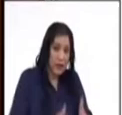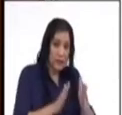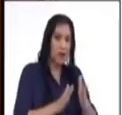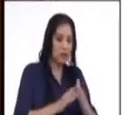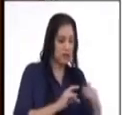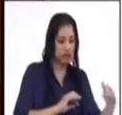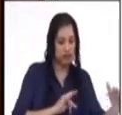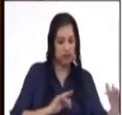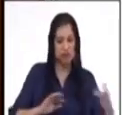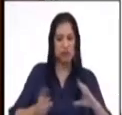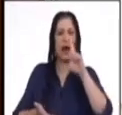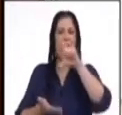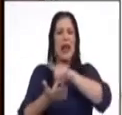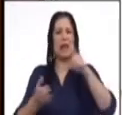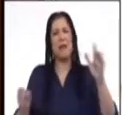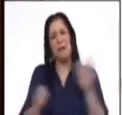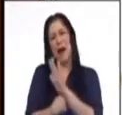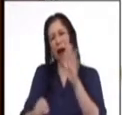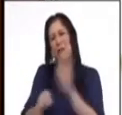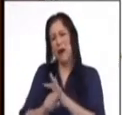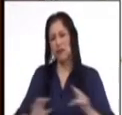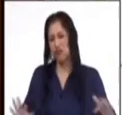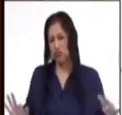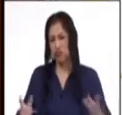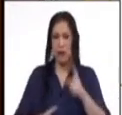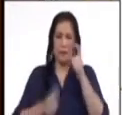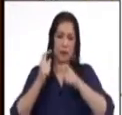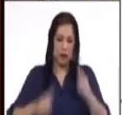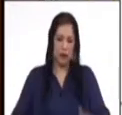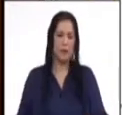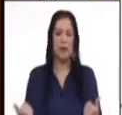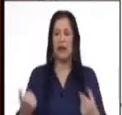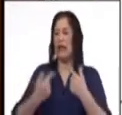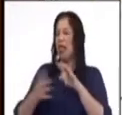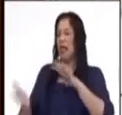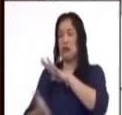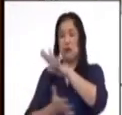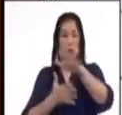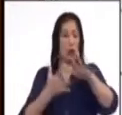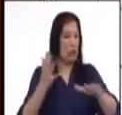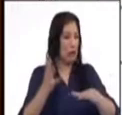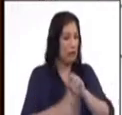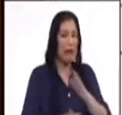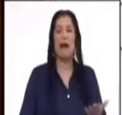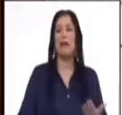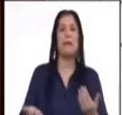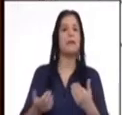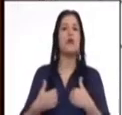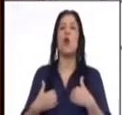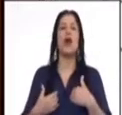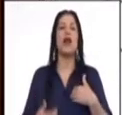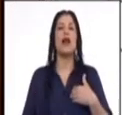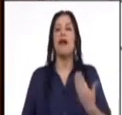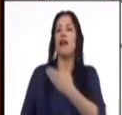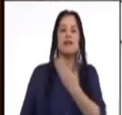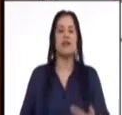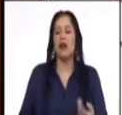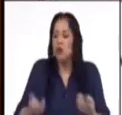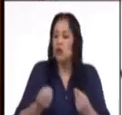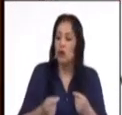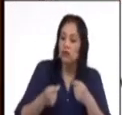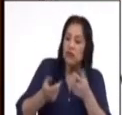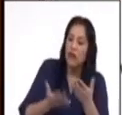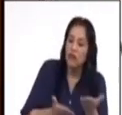se convierte en uno de los lugares de acogida. La gente vive de manera desordenada, no hay intervención del Estado, no